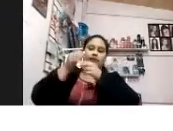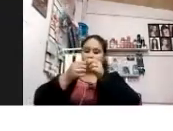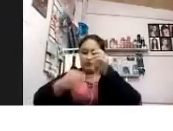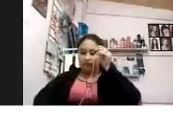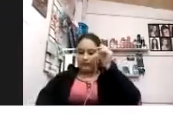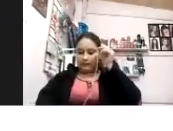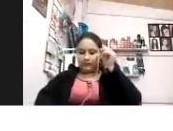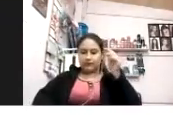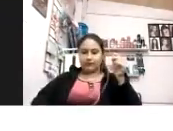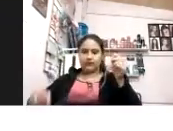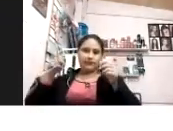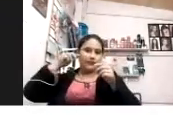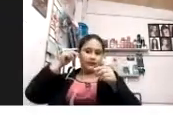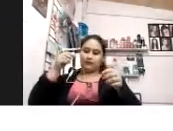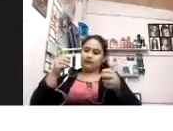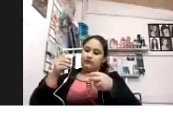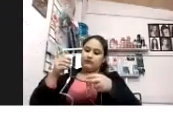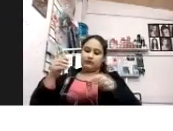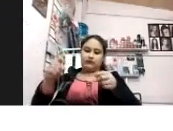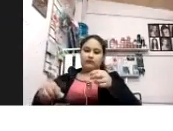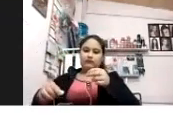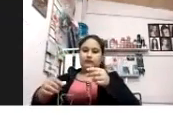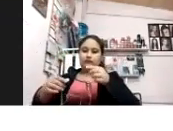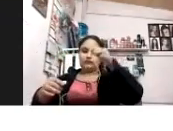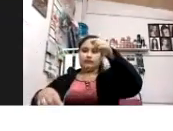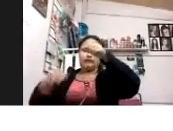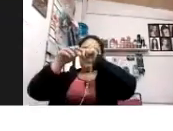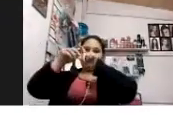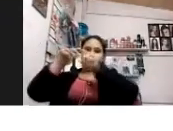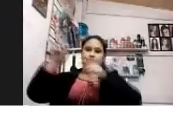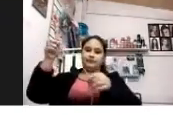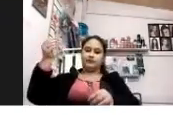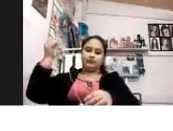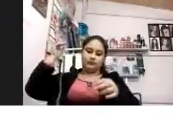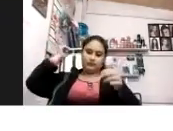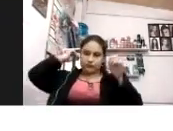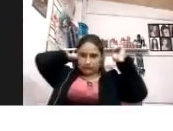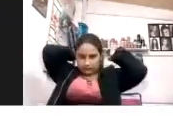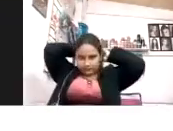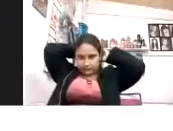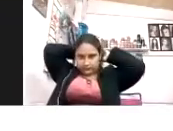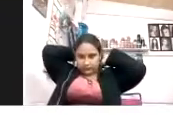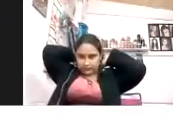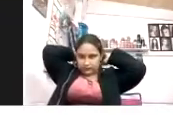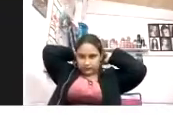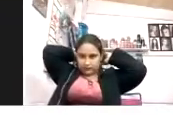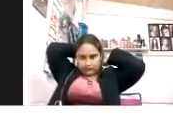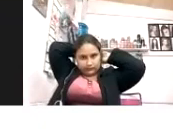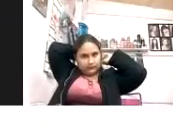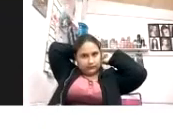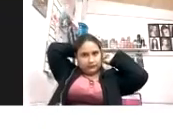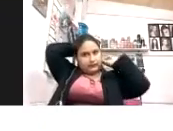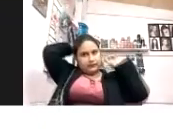eso ayuda también a la economía, si es que vemos así un enfoque global aparte del bienestar individual de la persona con un